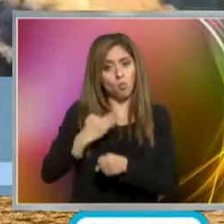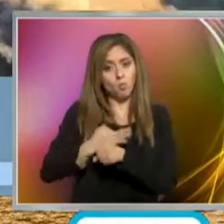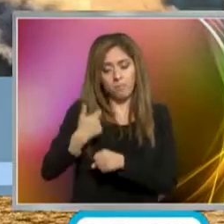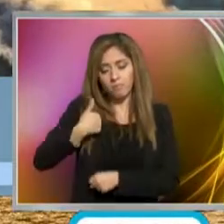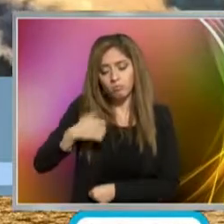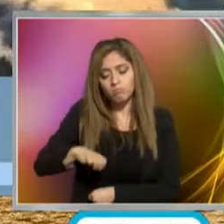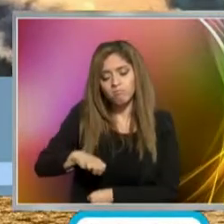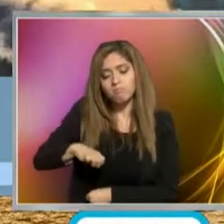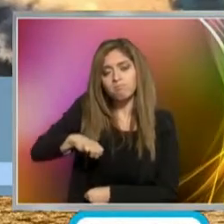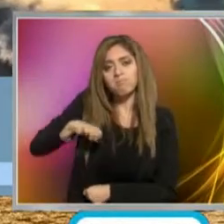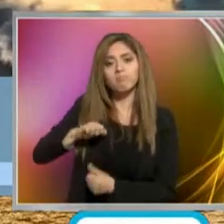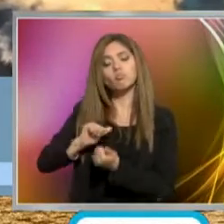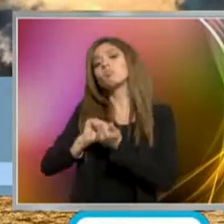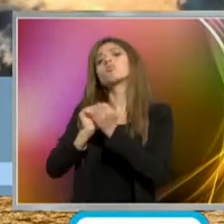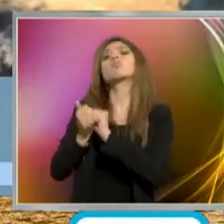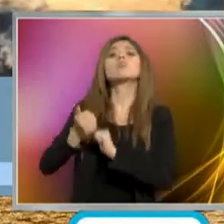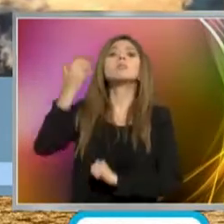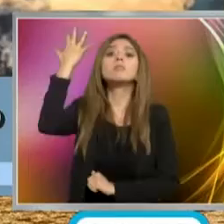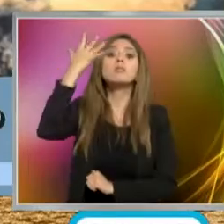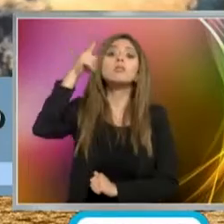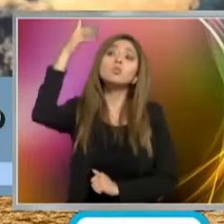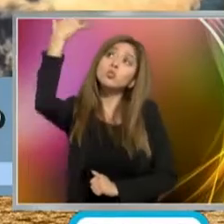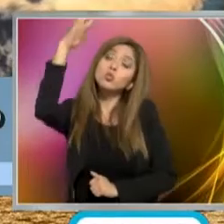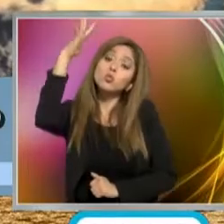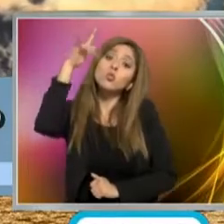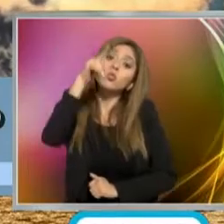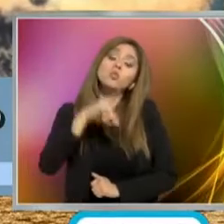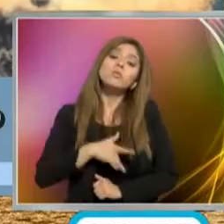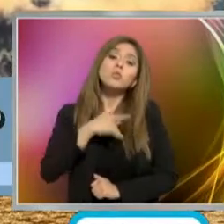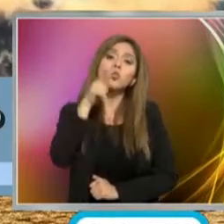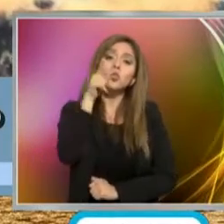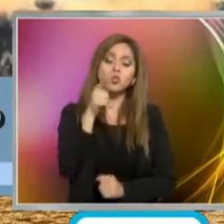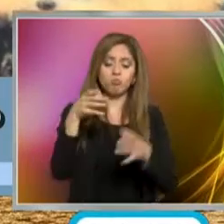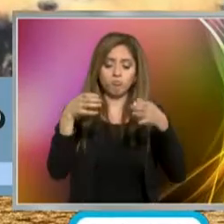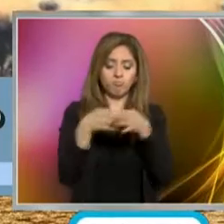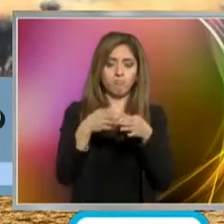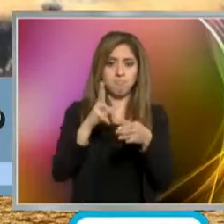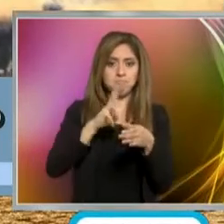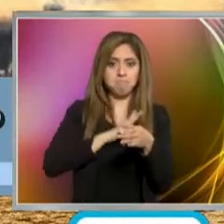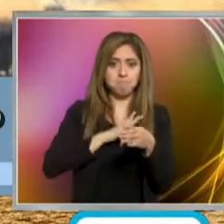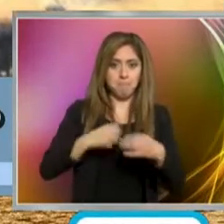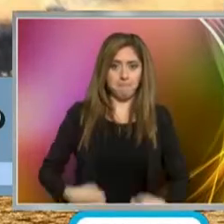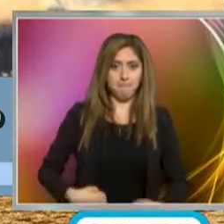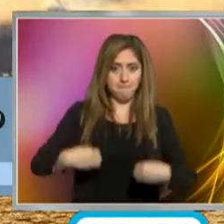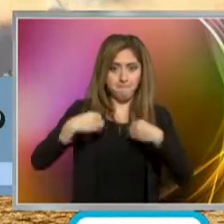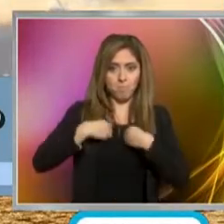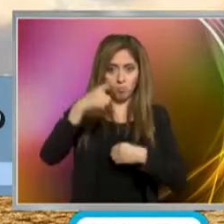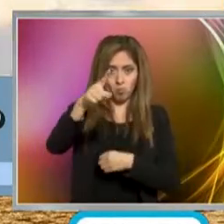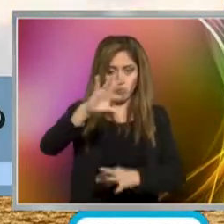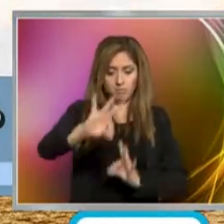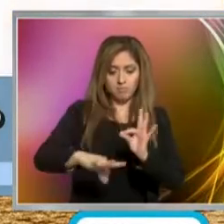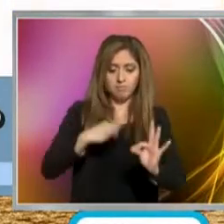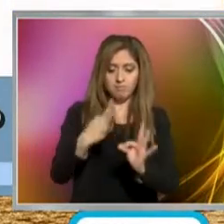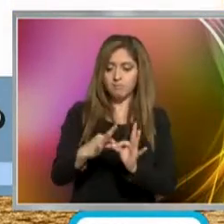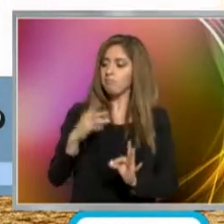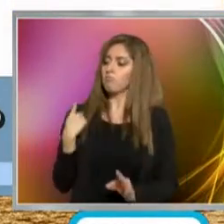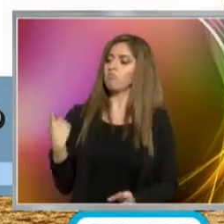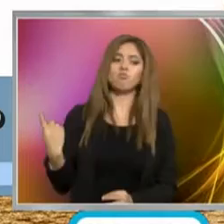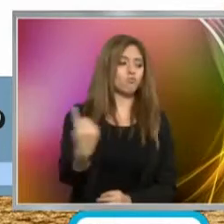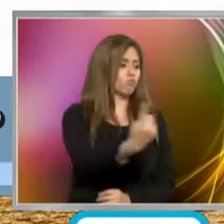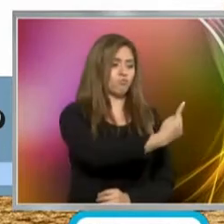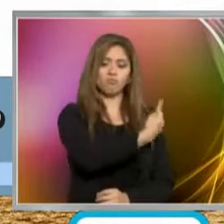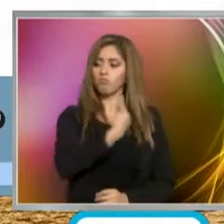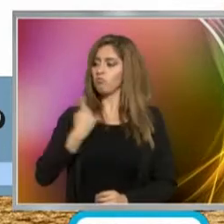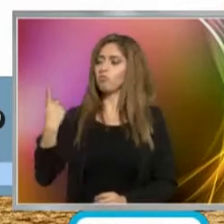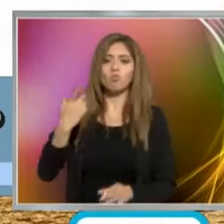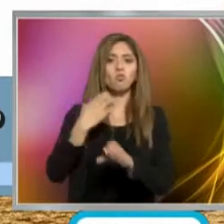conviertes en el sol de tu propio universo solar, en el que tú eres el centro de tu vida, en el que tú estás ya listo para que todo gire alrededor de